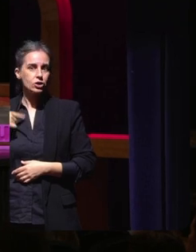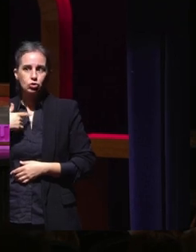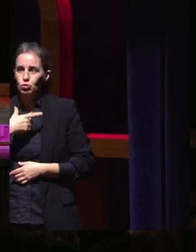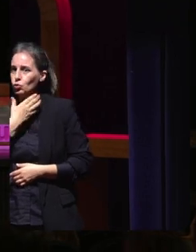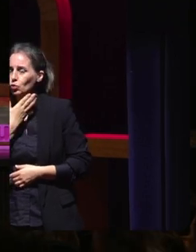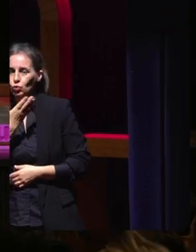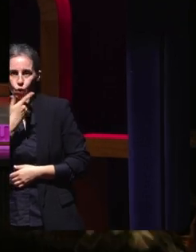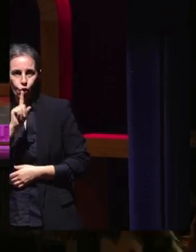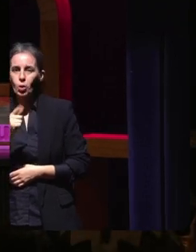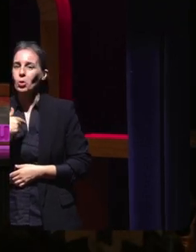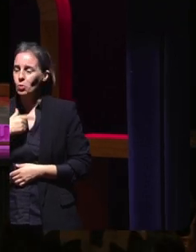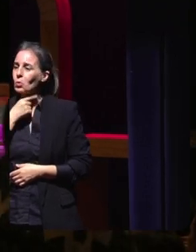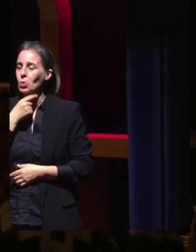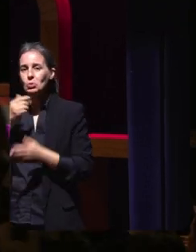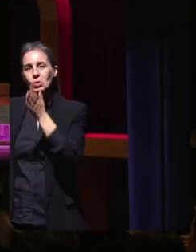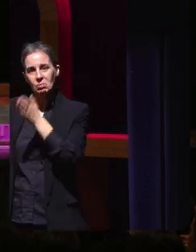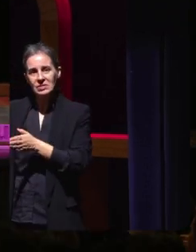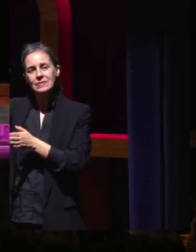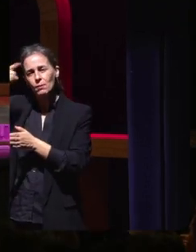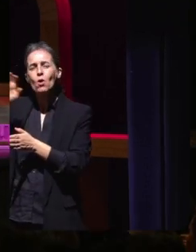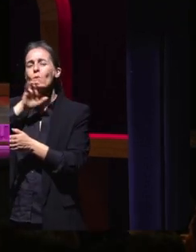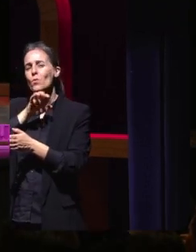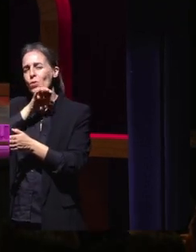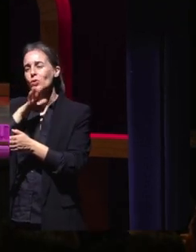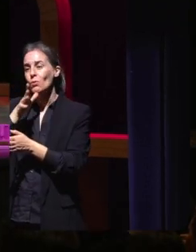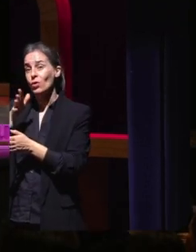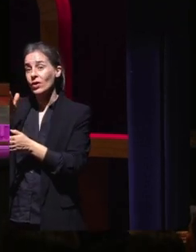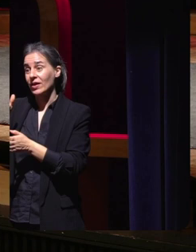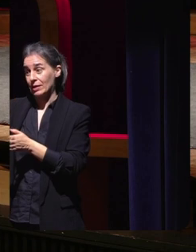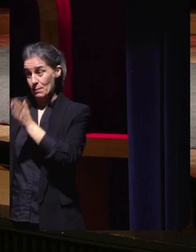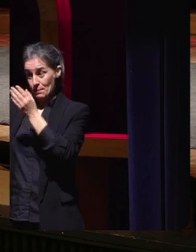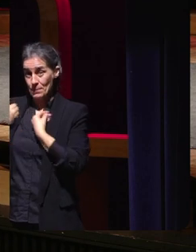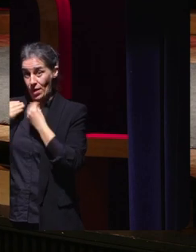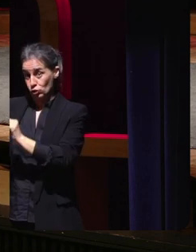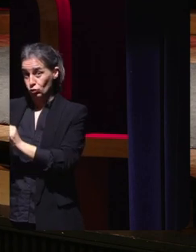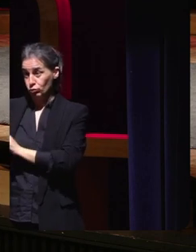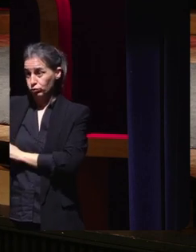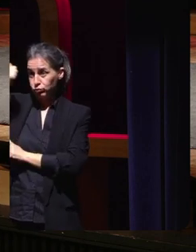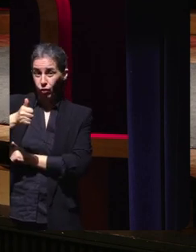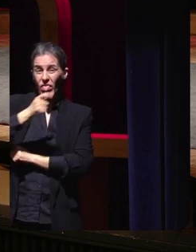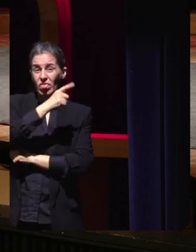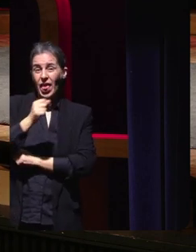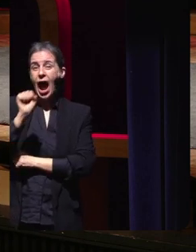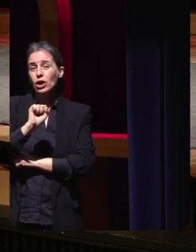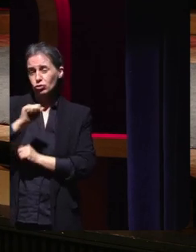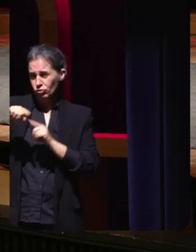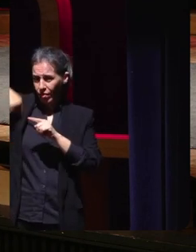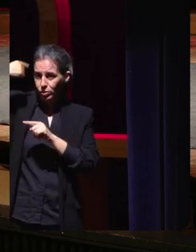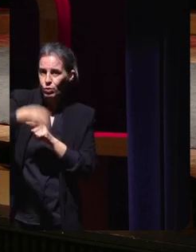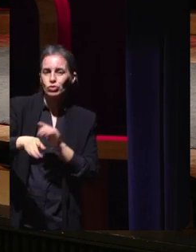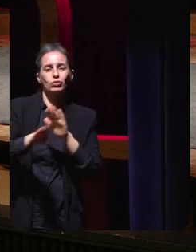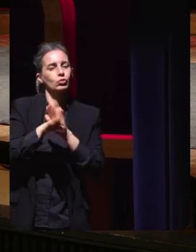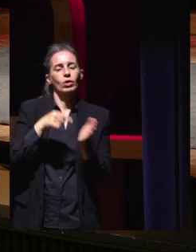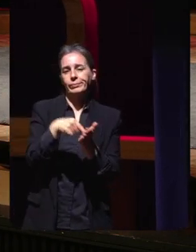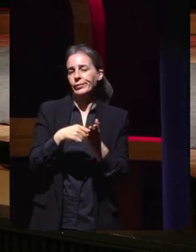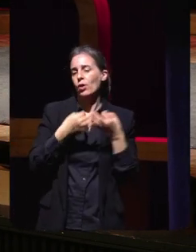estemos ciento y pico años después reivindicando reivindicando mismo así que douche las gracias y no me da organización porque